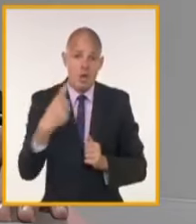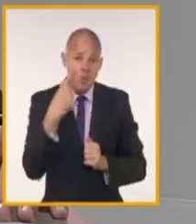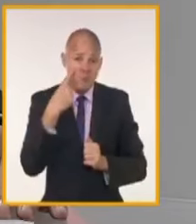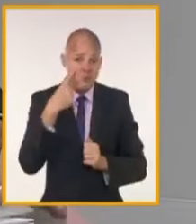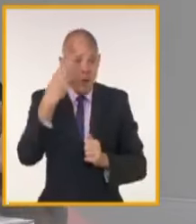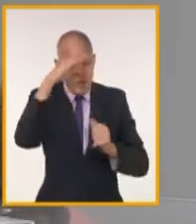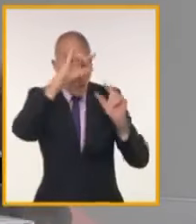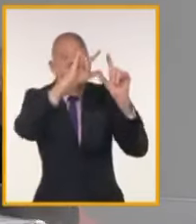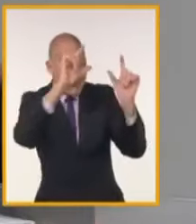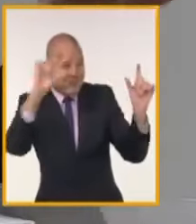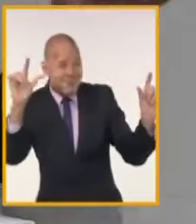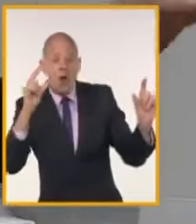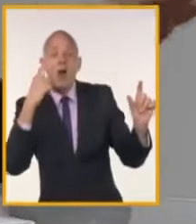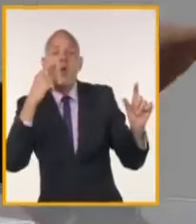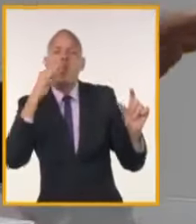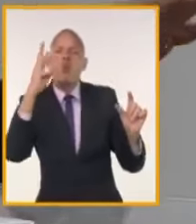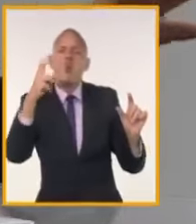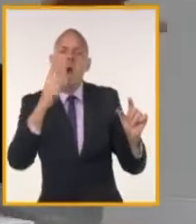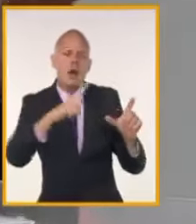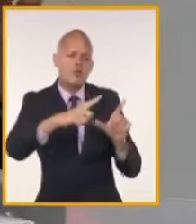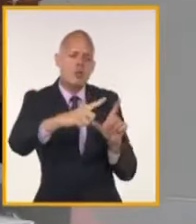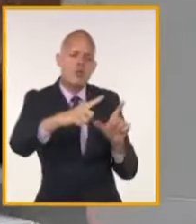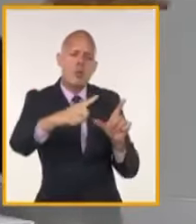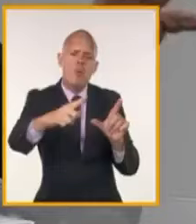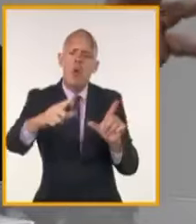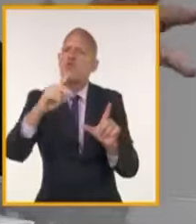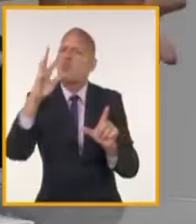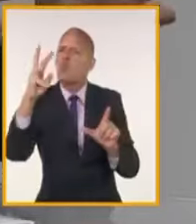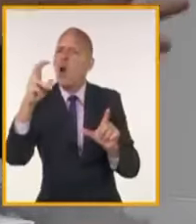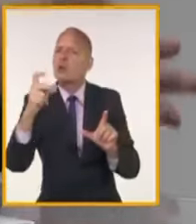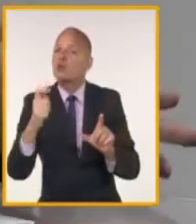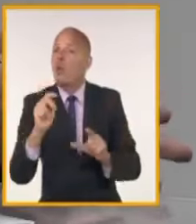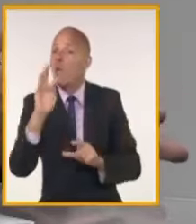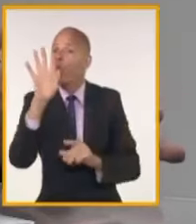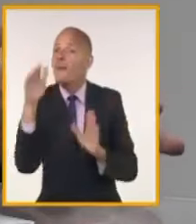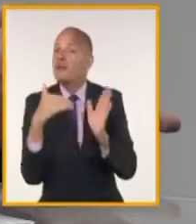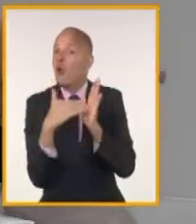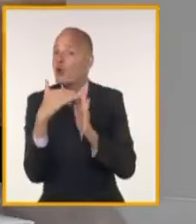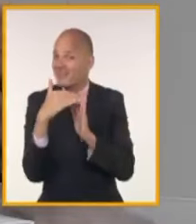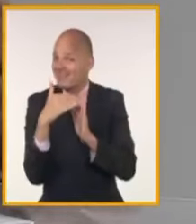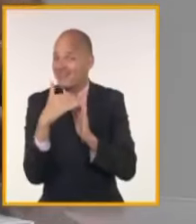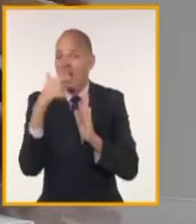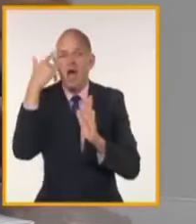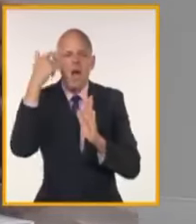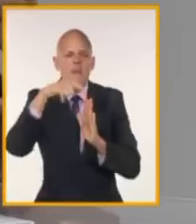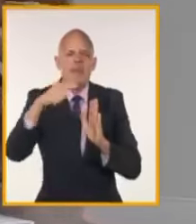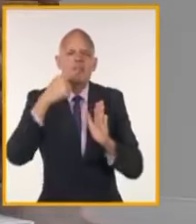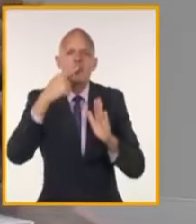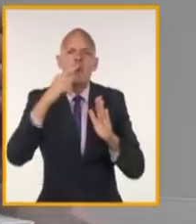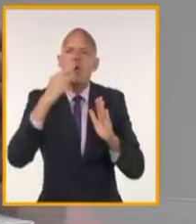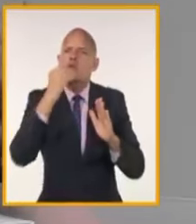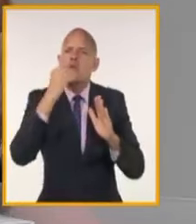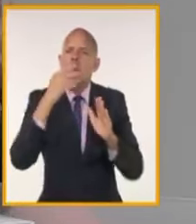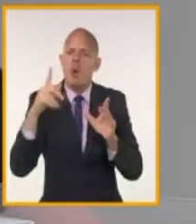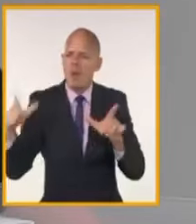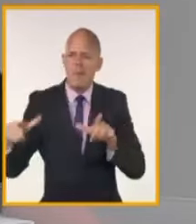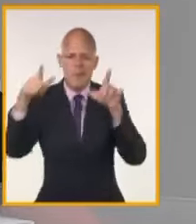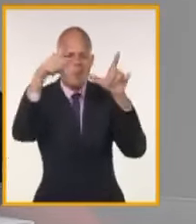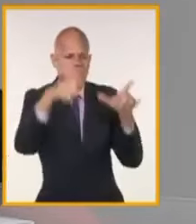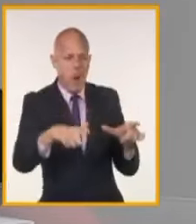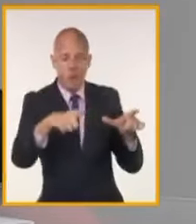mencionó hay hay que soportarlo sobre sobre unas mesas sobre bas hay que perforar